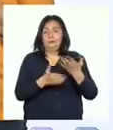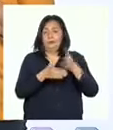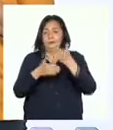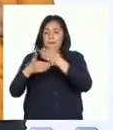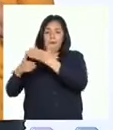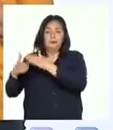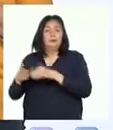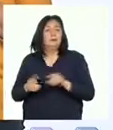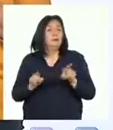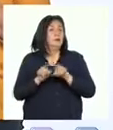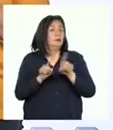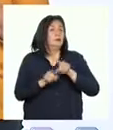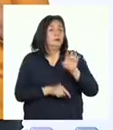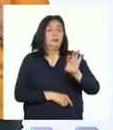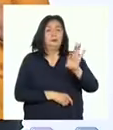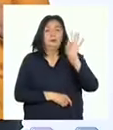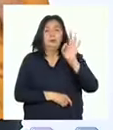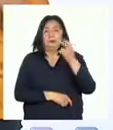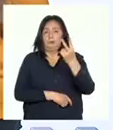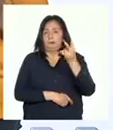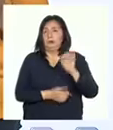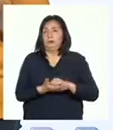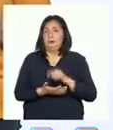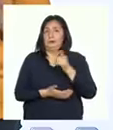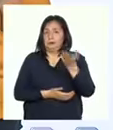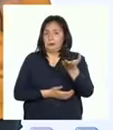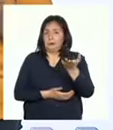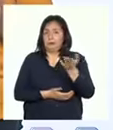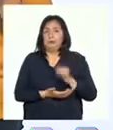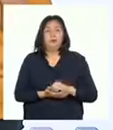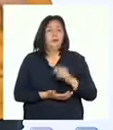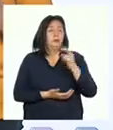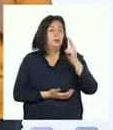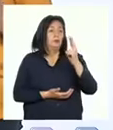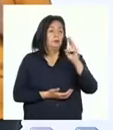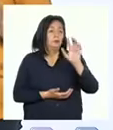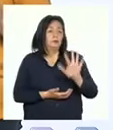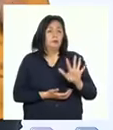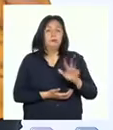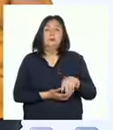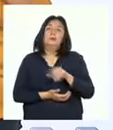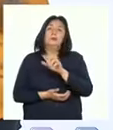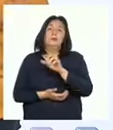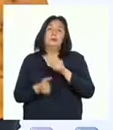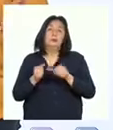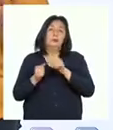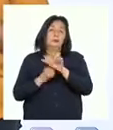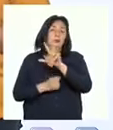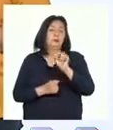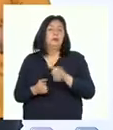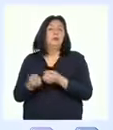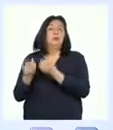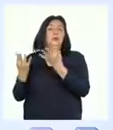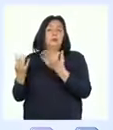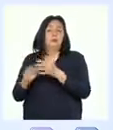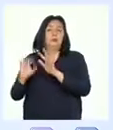iguales y tomar 2 de ellas. Así, 2/5 de 30 es